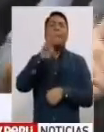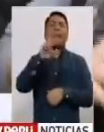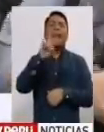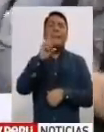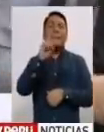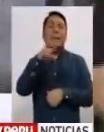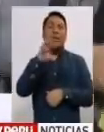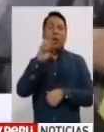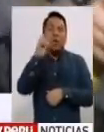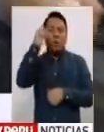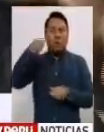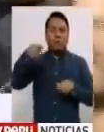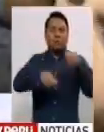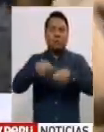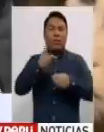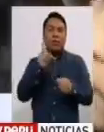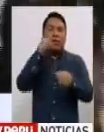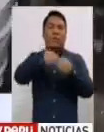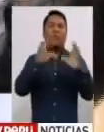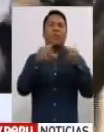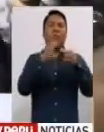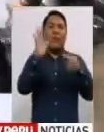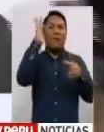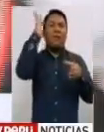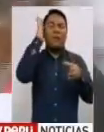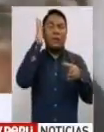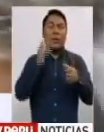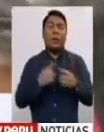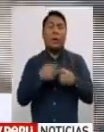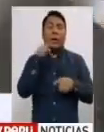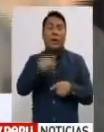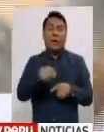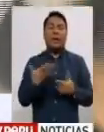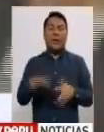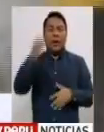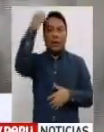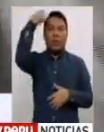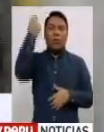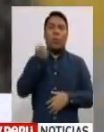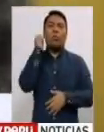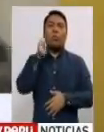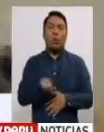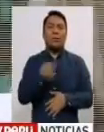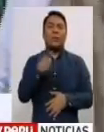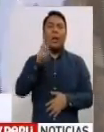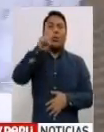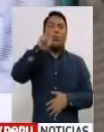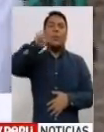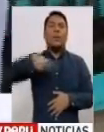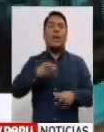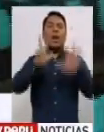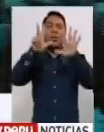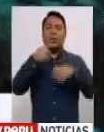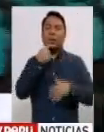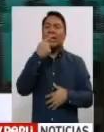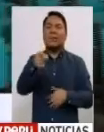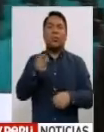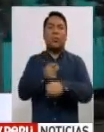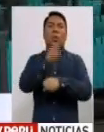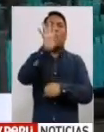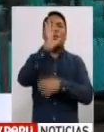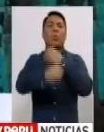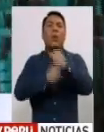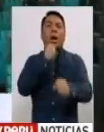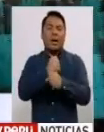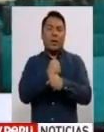pasarse a las filas fujimoristas. La Sala Especial de la Corte Suprema lo sentenció en el 2008 a 4 años de prisión